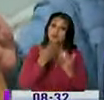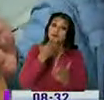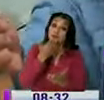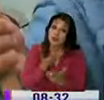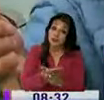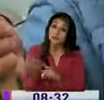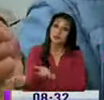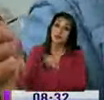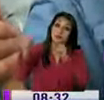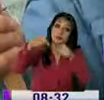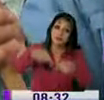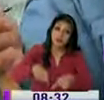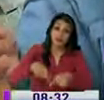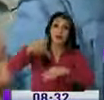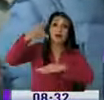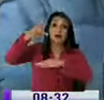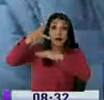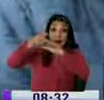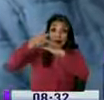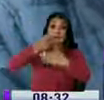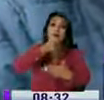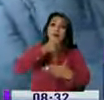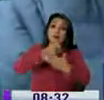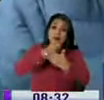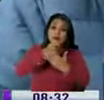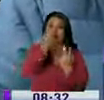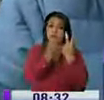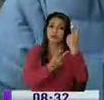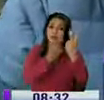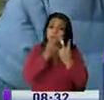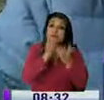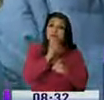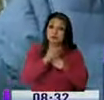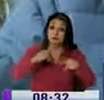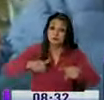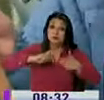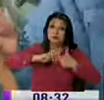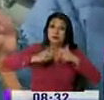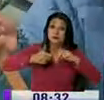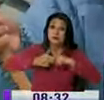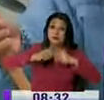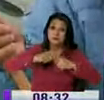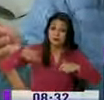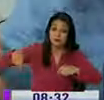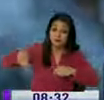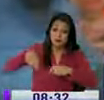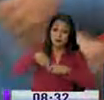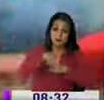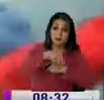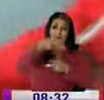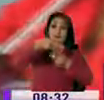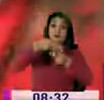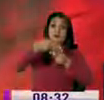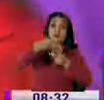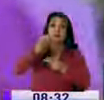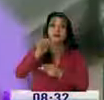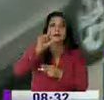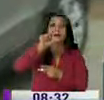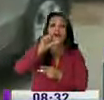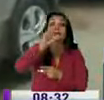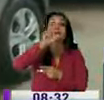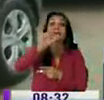haber venido a visitarnos. Este problema que tenemos en el pasaje Segundo Aguirre, aquí